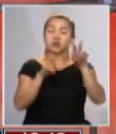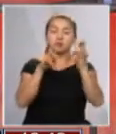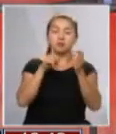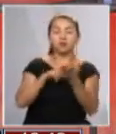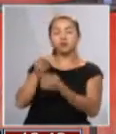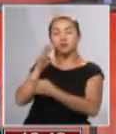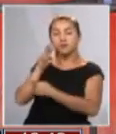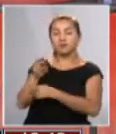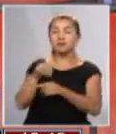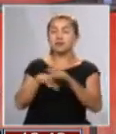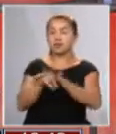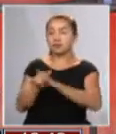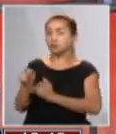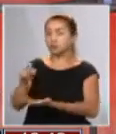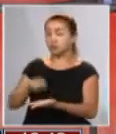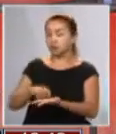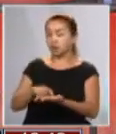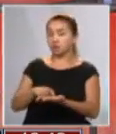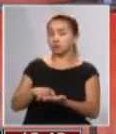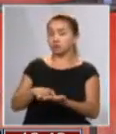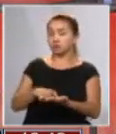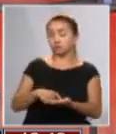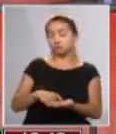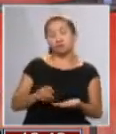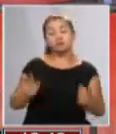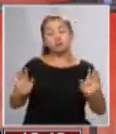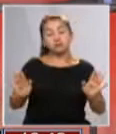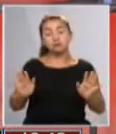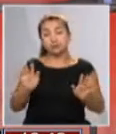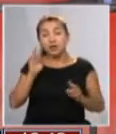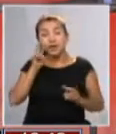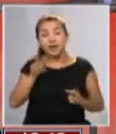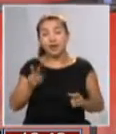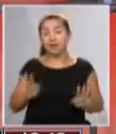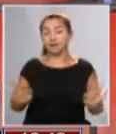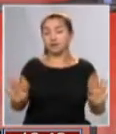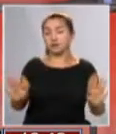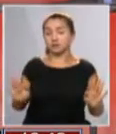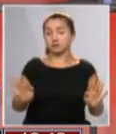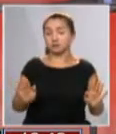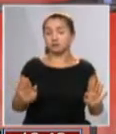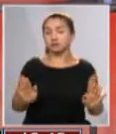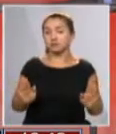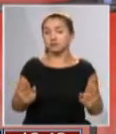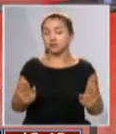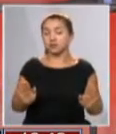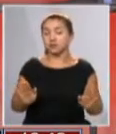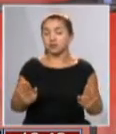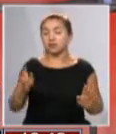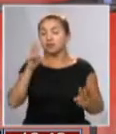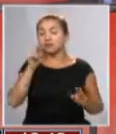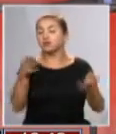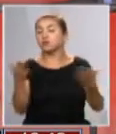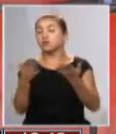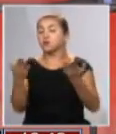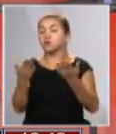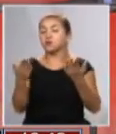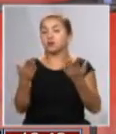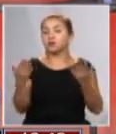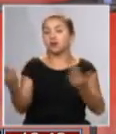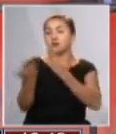punto de vista del delito tributario. Ahí hay que ver de qué forma enfrenta